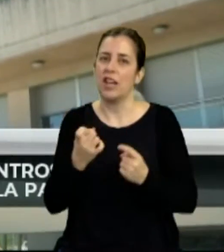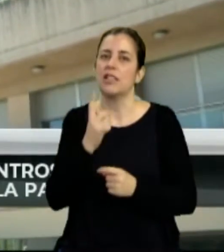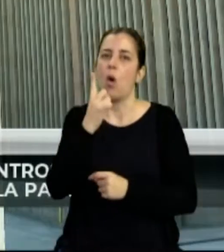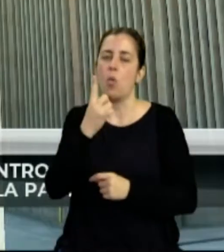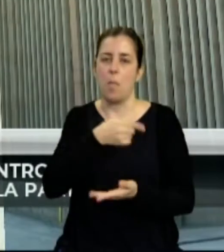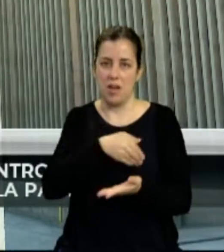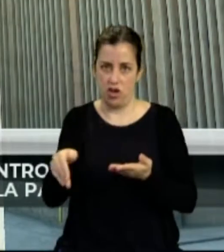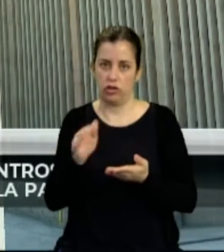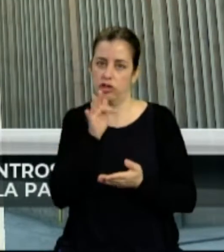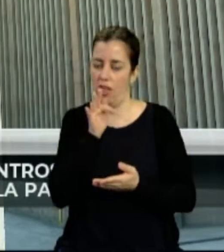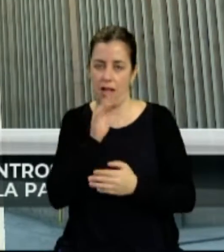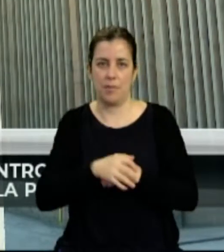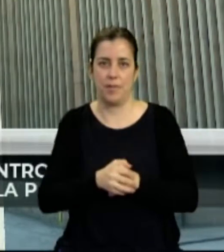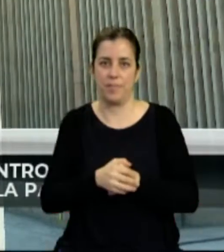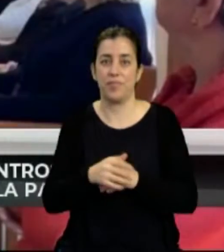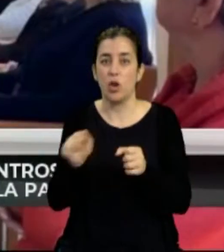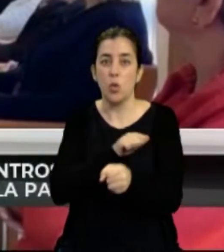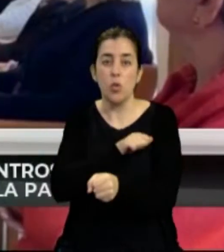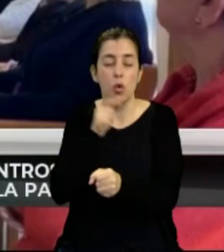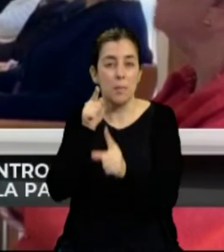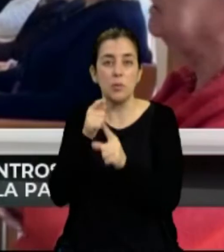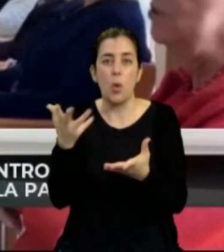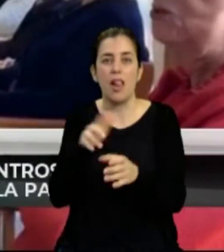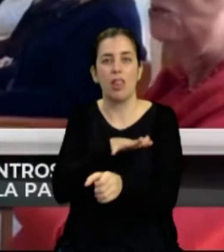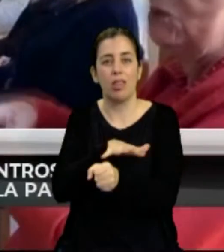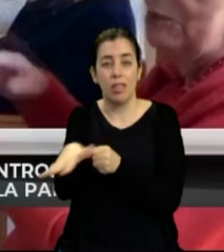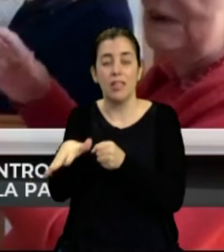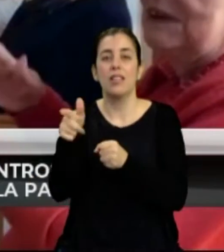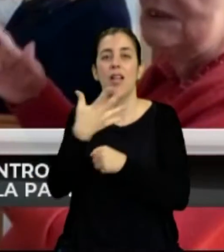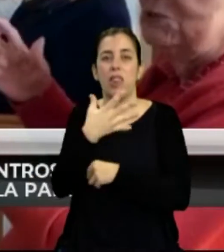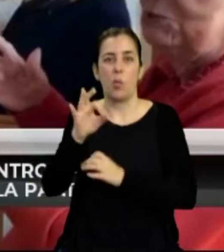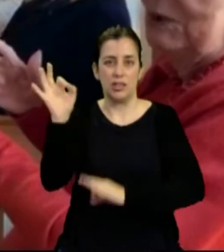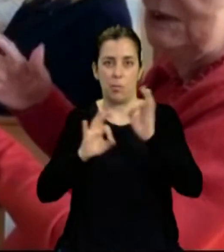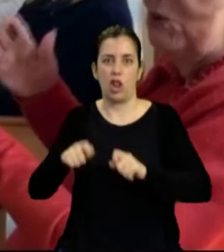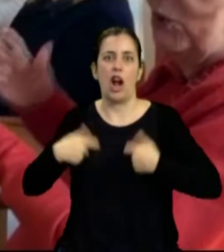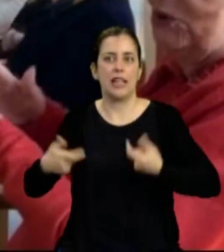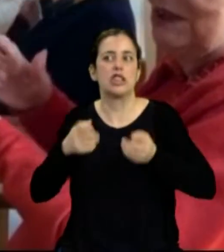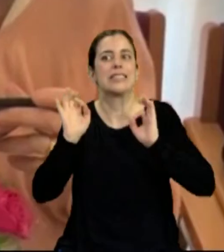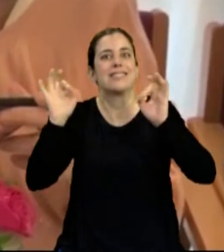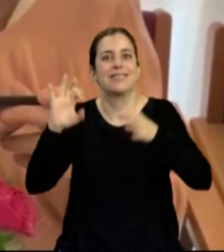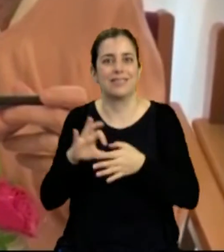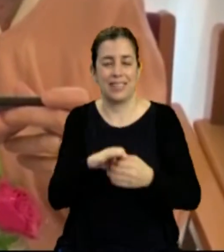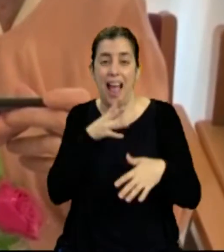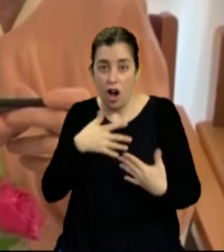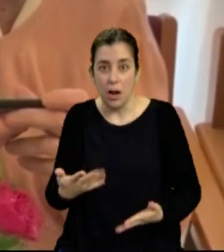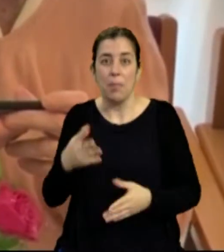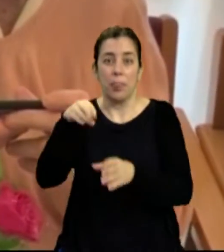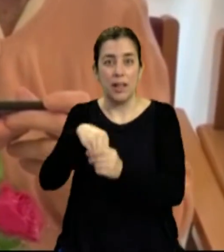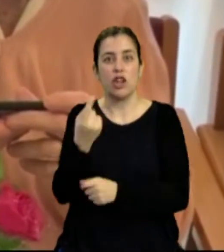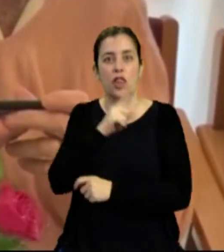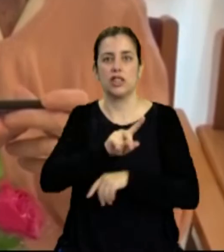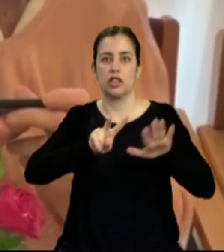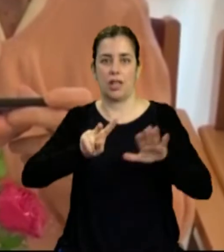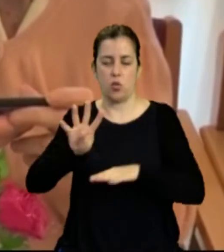cantidad total va a cubrir el 50% de los gastos extraordinarios que han tenido estos centros. Actualmente hay 179 casos activos en las residencias